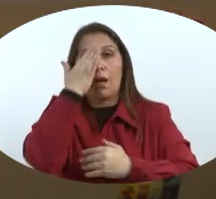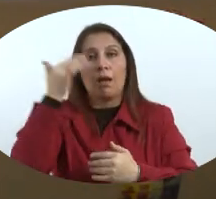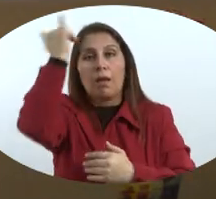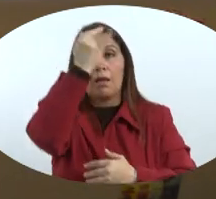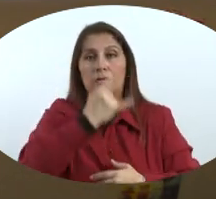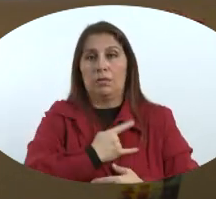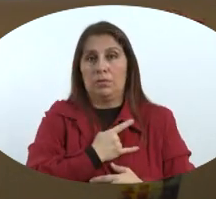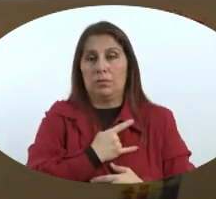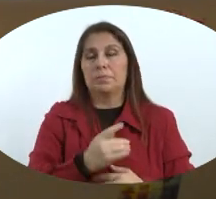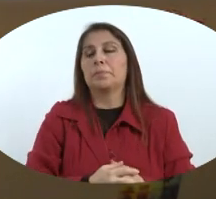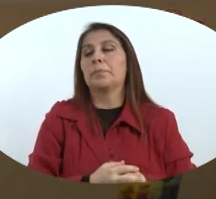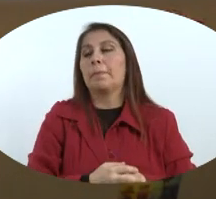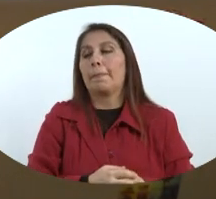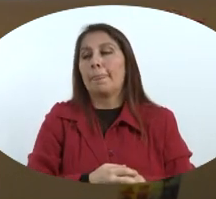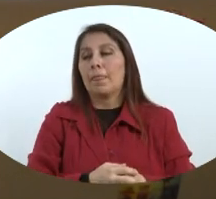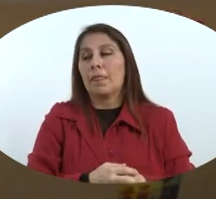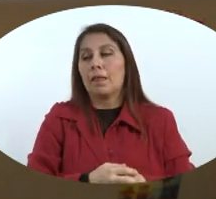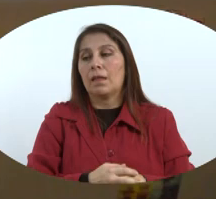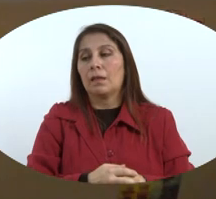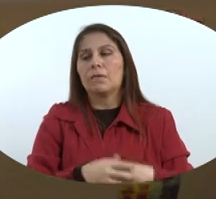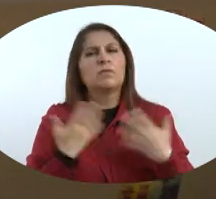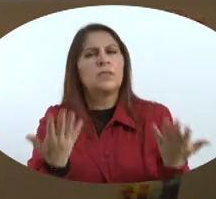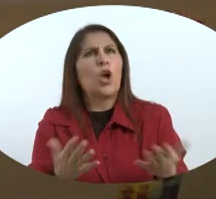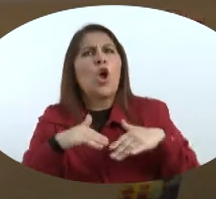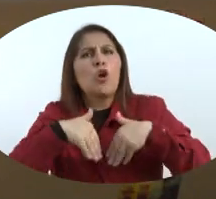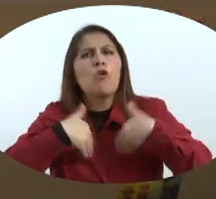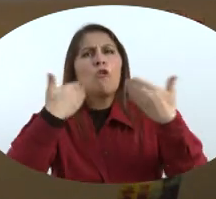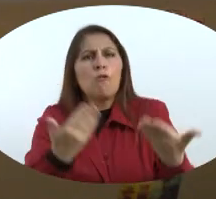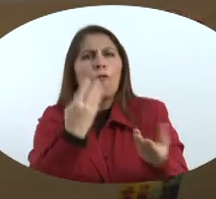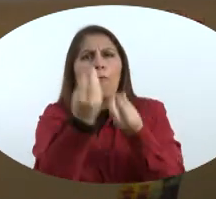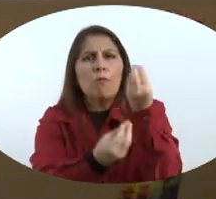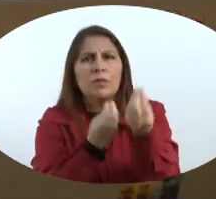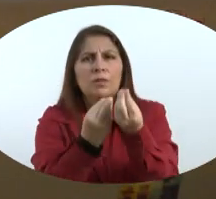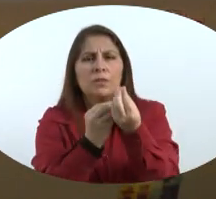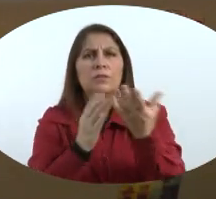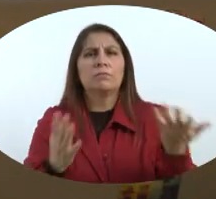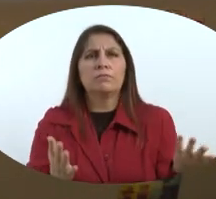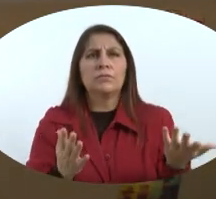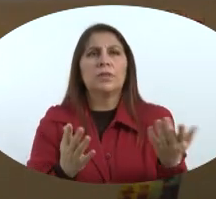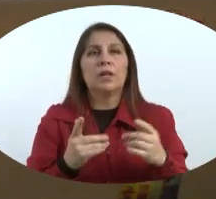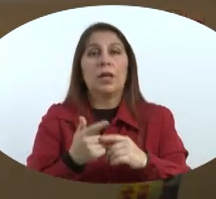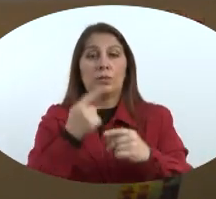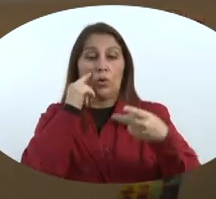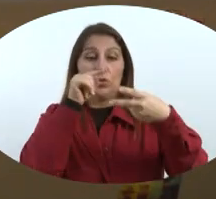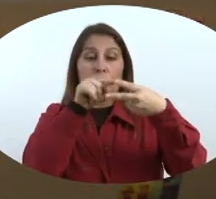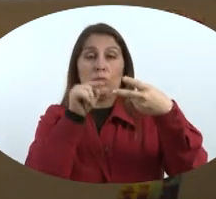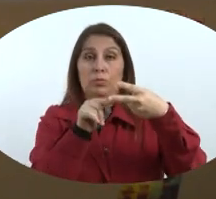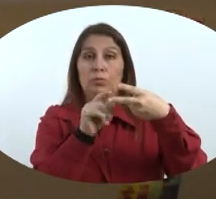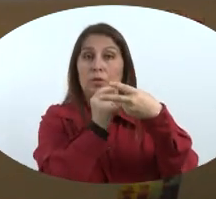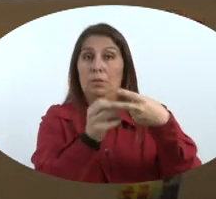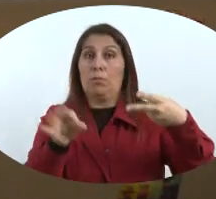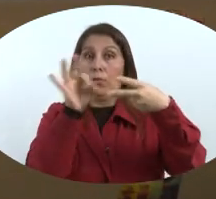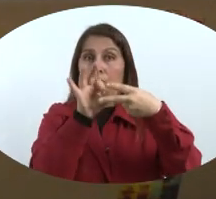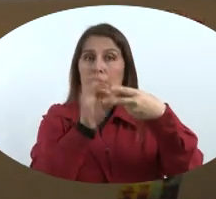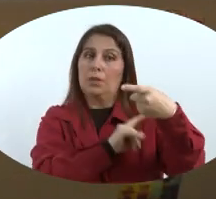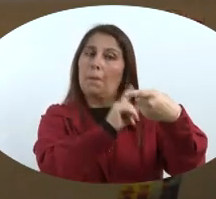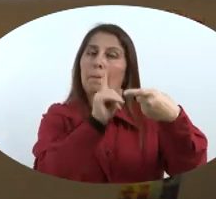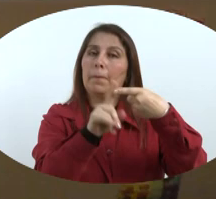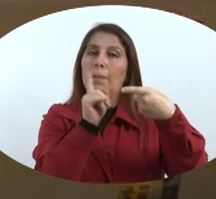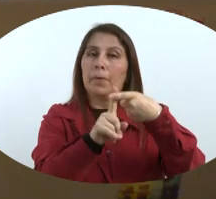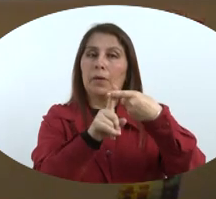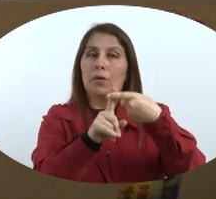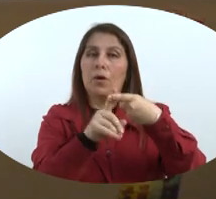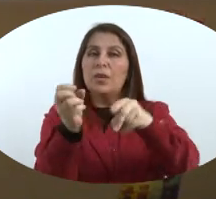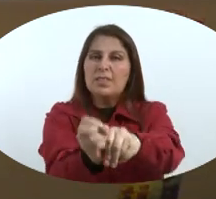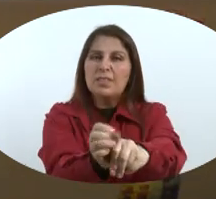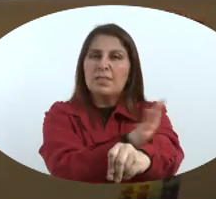universidad si para esto pues es indispensable dos elementos en un primer momento